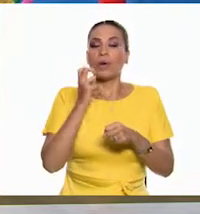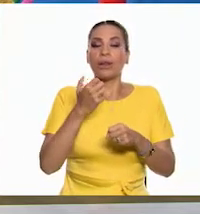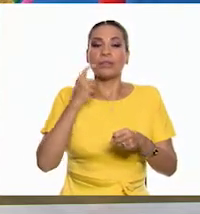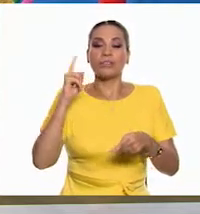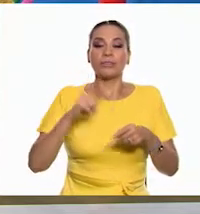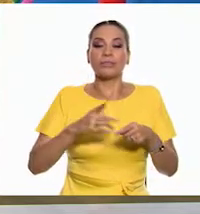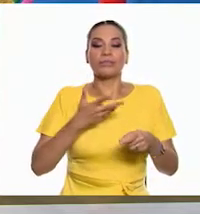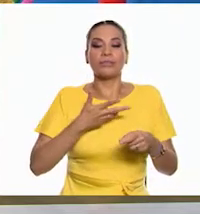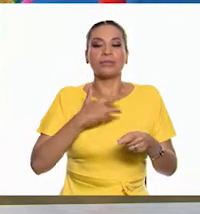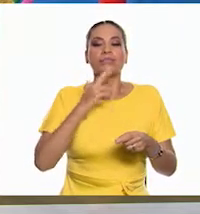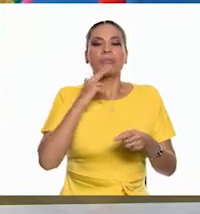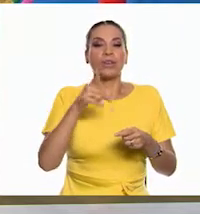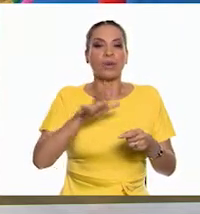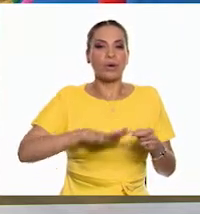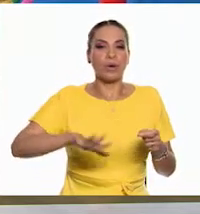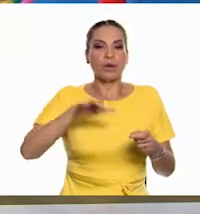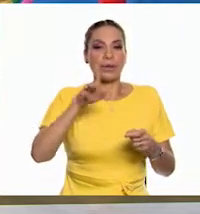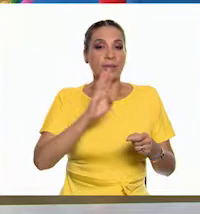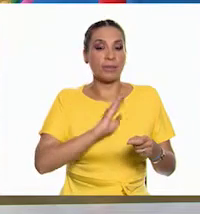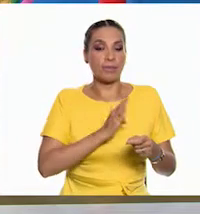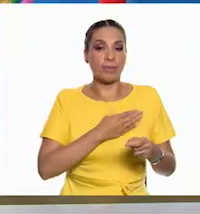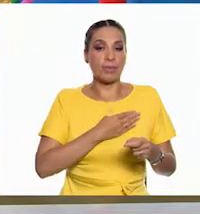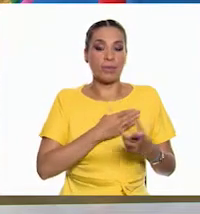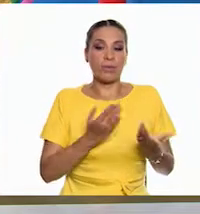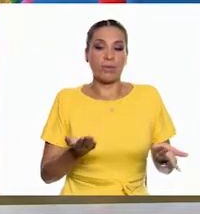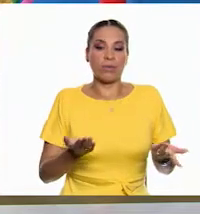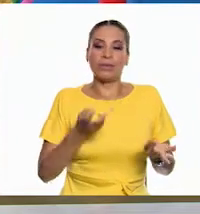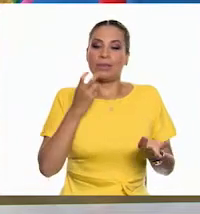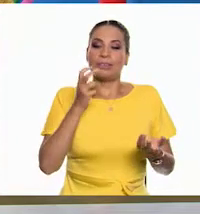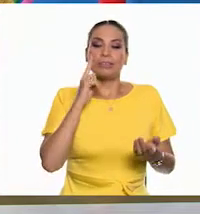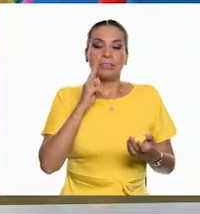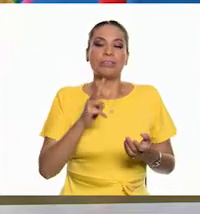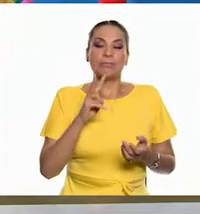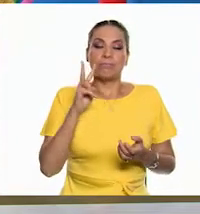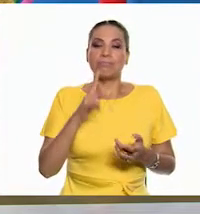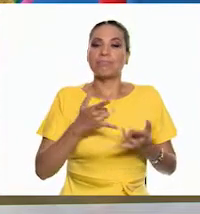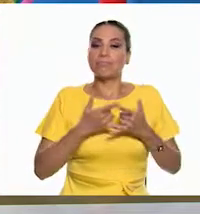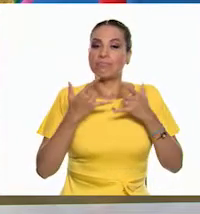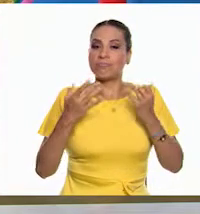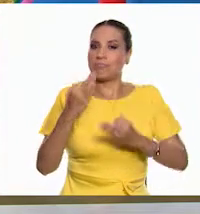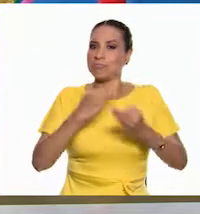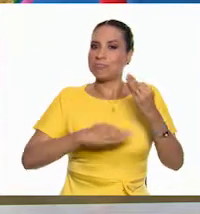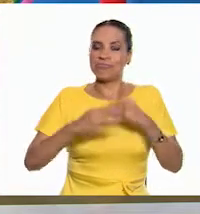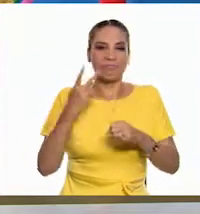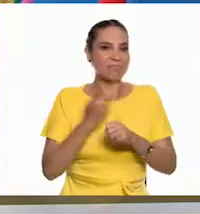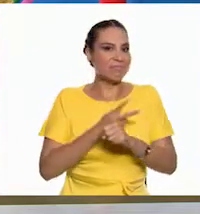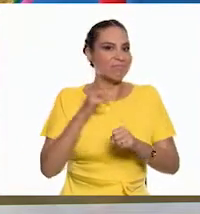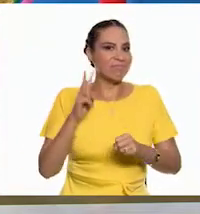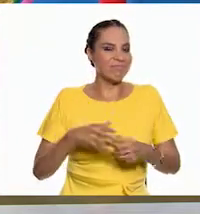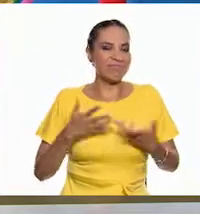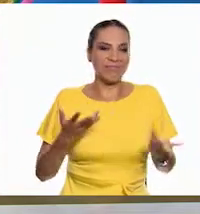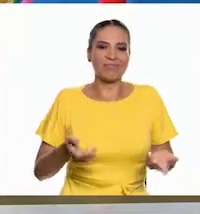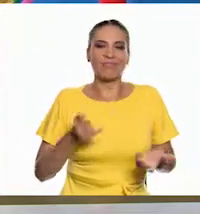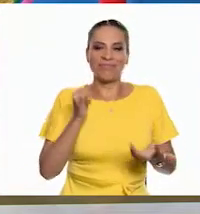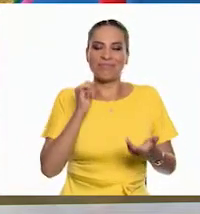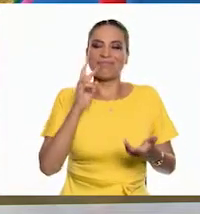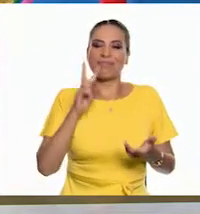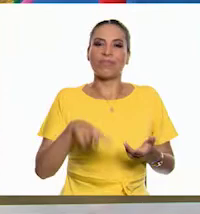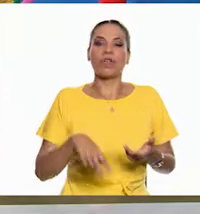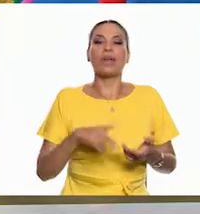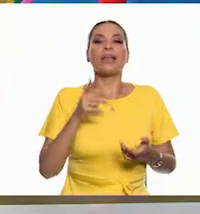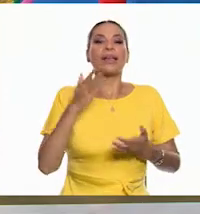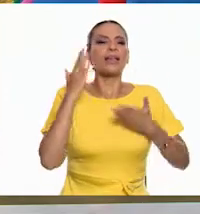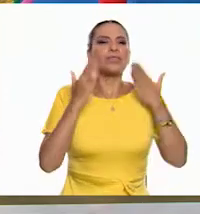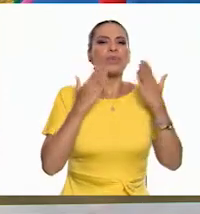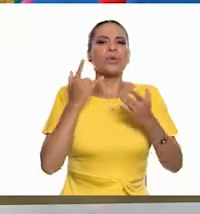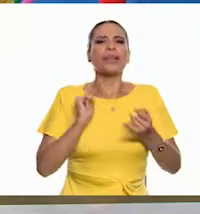logró obtener también las colonias españolas. No cabe duda de que en la historia todo puede pasar. Efectivamente, el